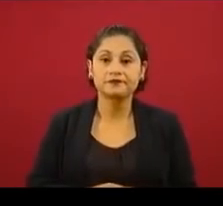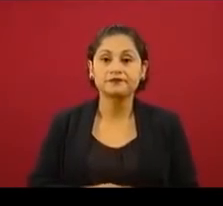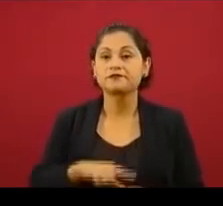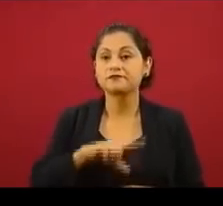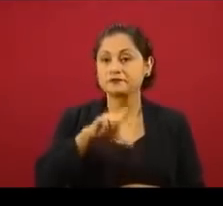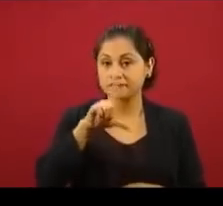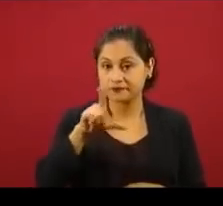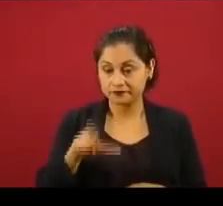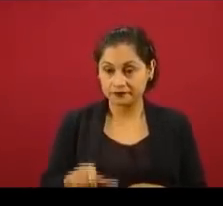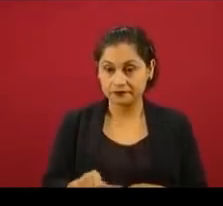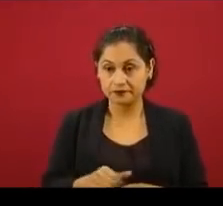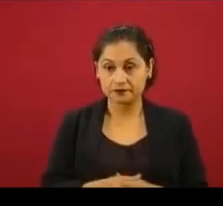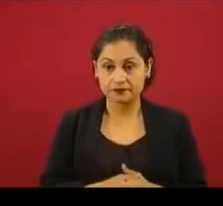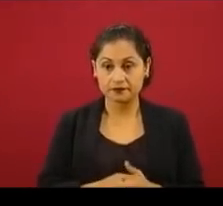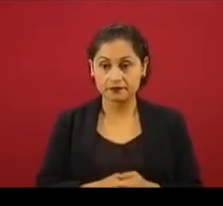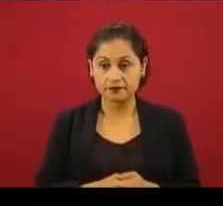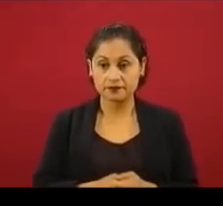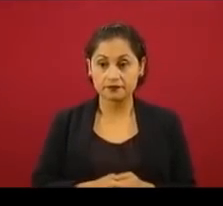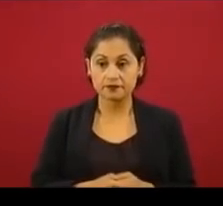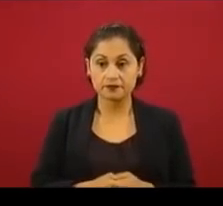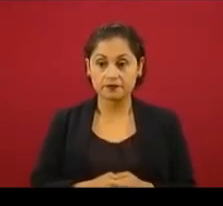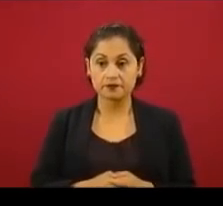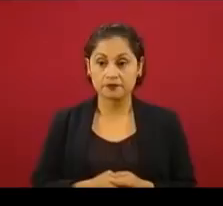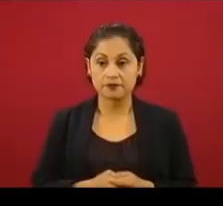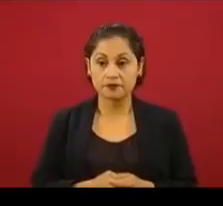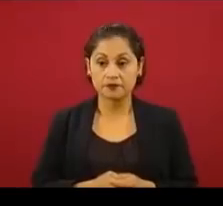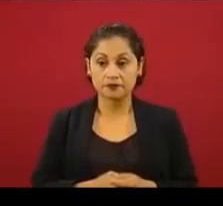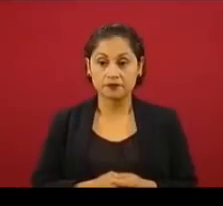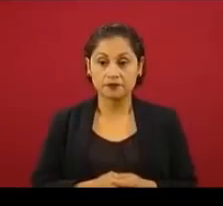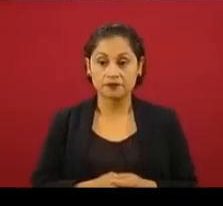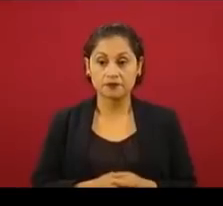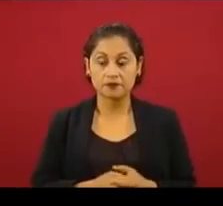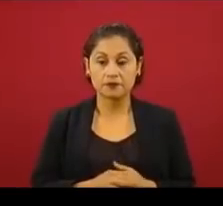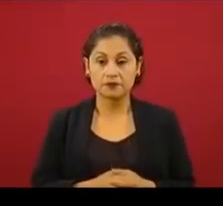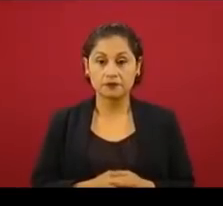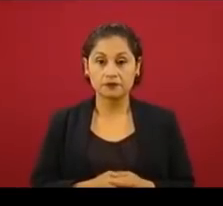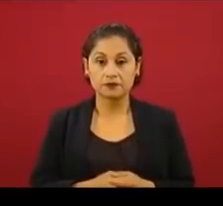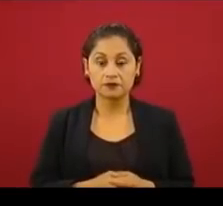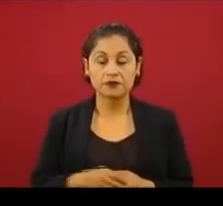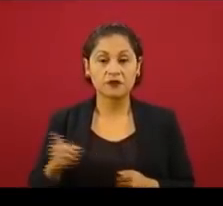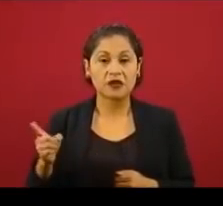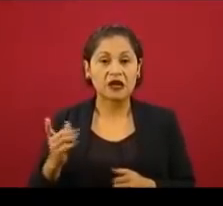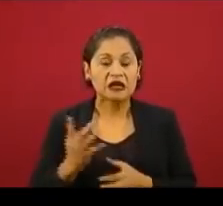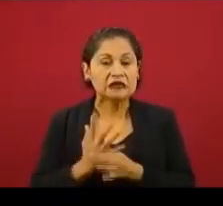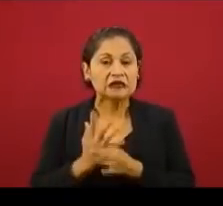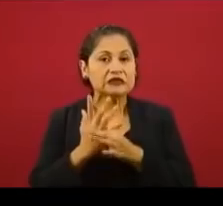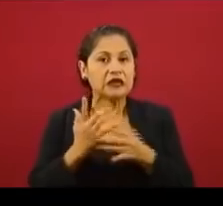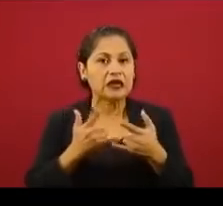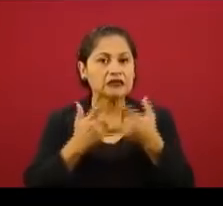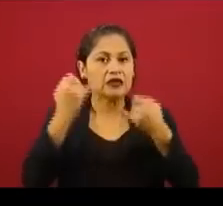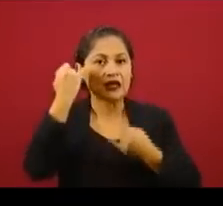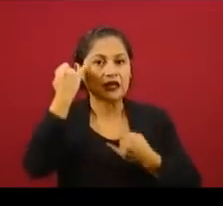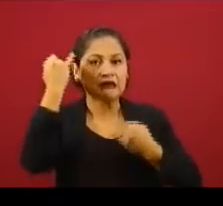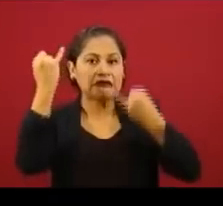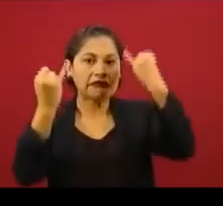con escenas de hornos crematorios.